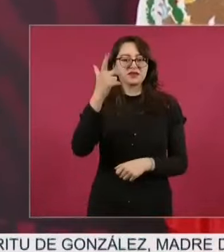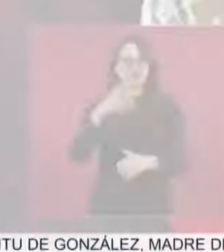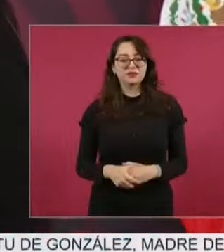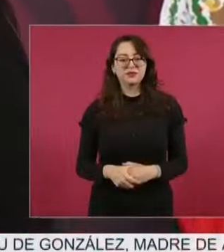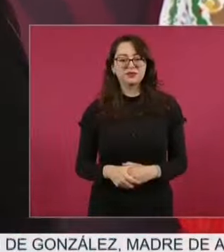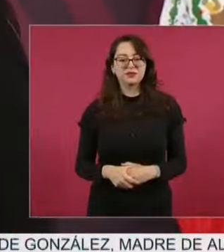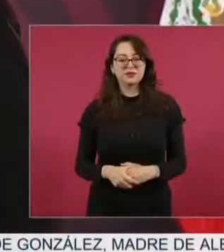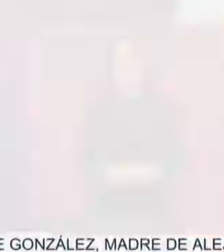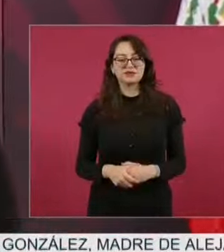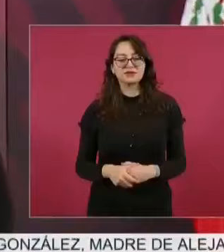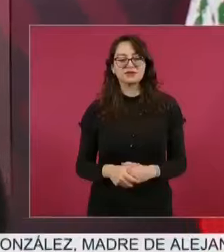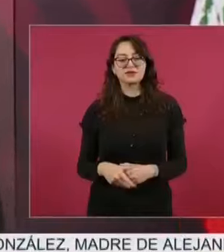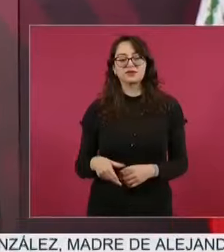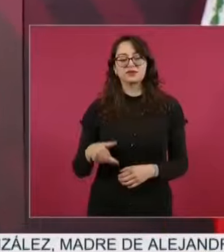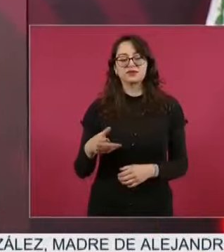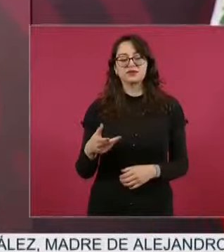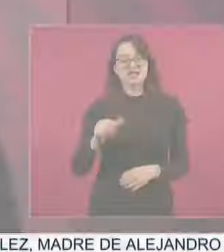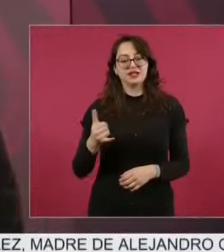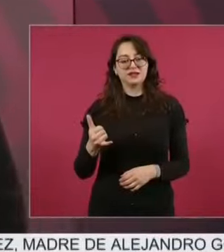vino Randy,